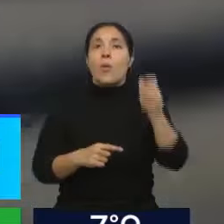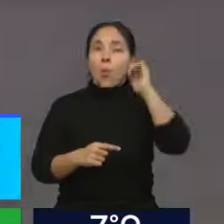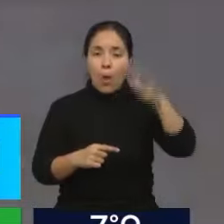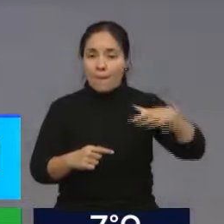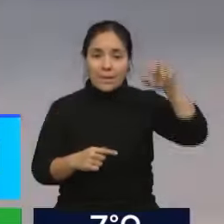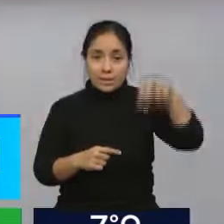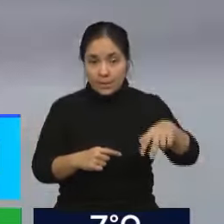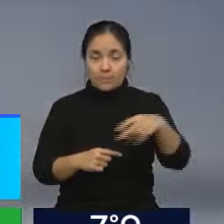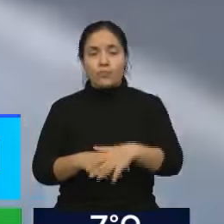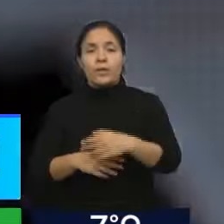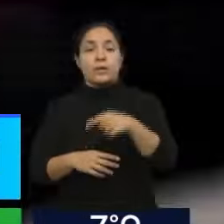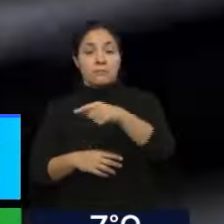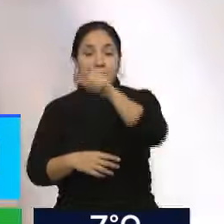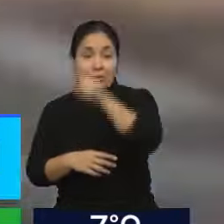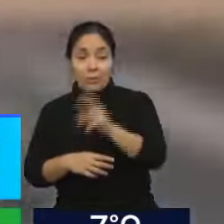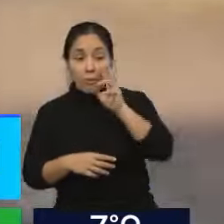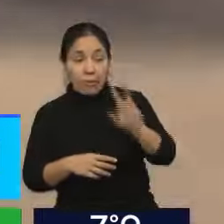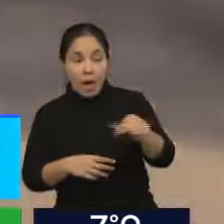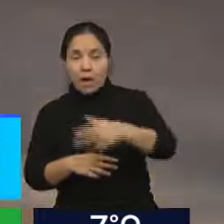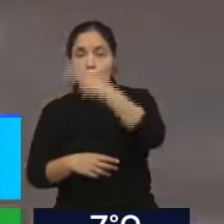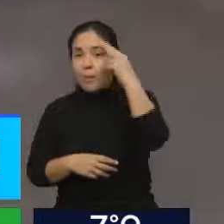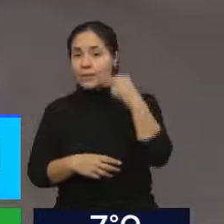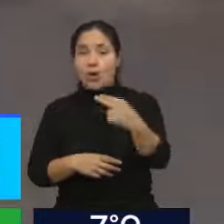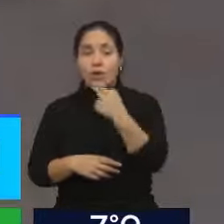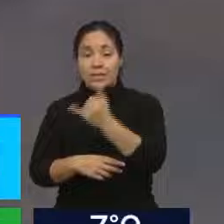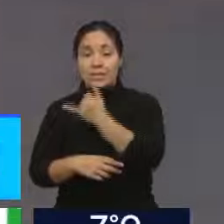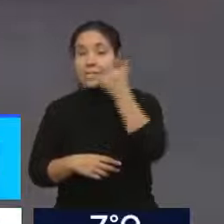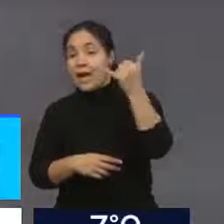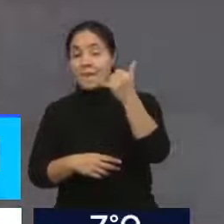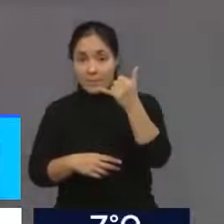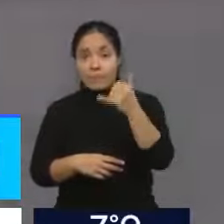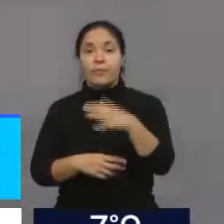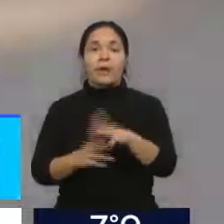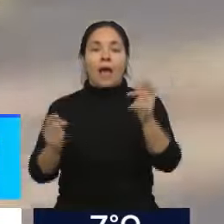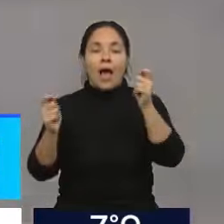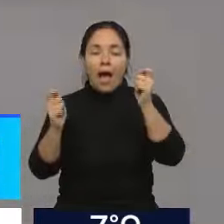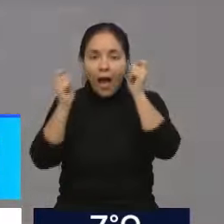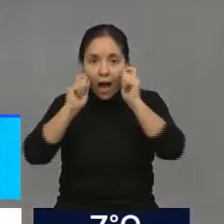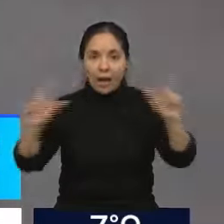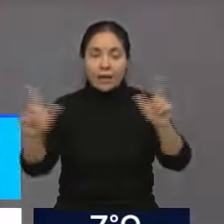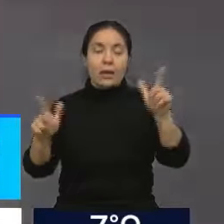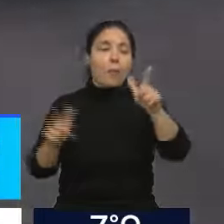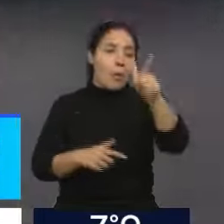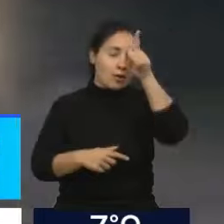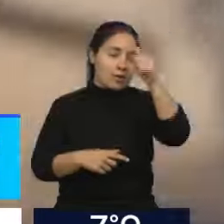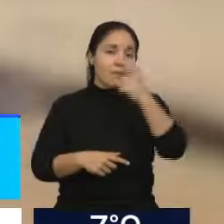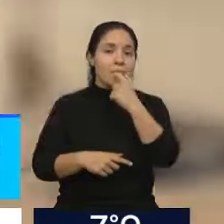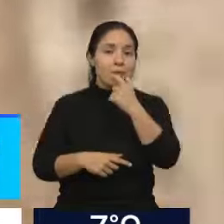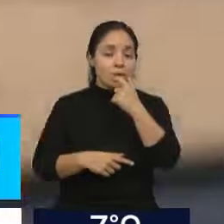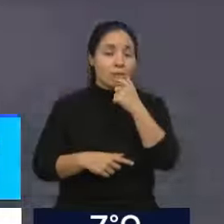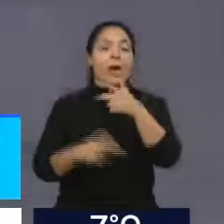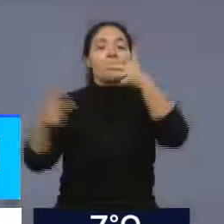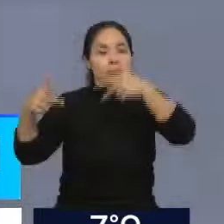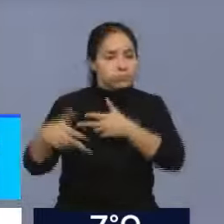de ahí se llama el 911, se le da alerta al sistema de videovigilancia de la policía de la provincia, y a través de